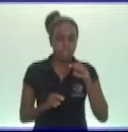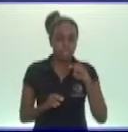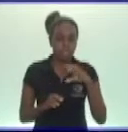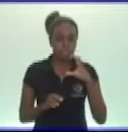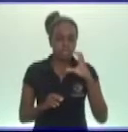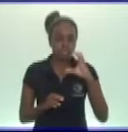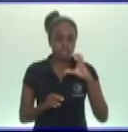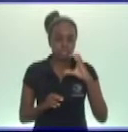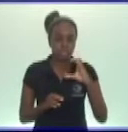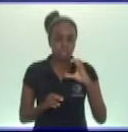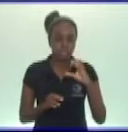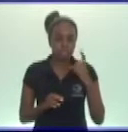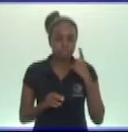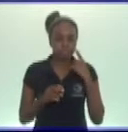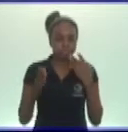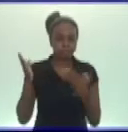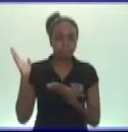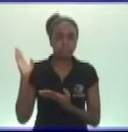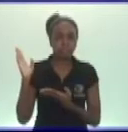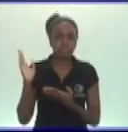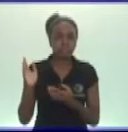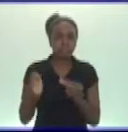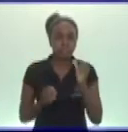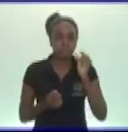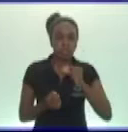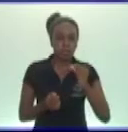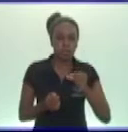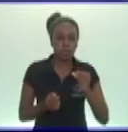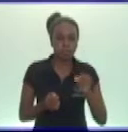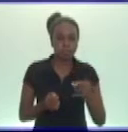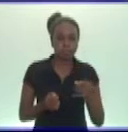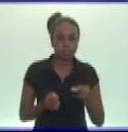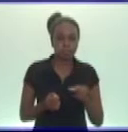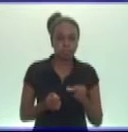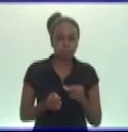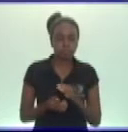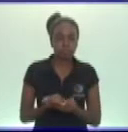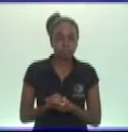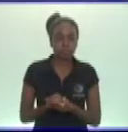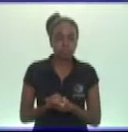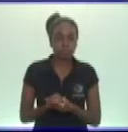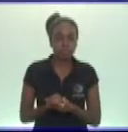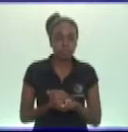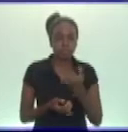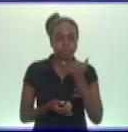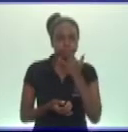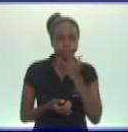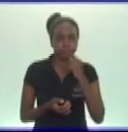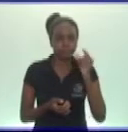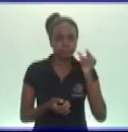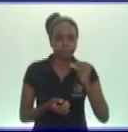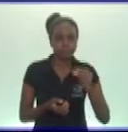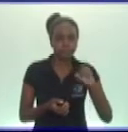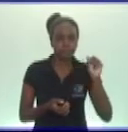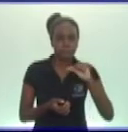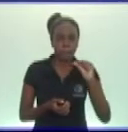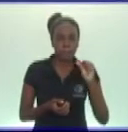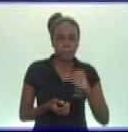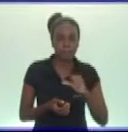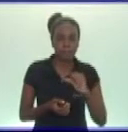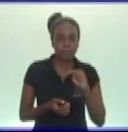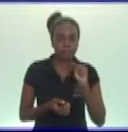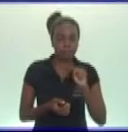que apareció en pantalla, un hombre, es decir, un adversario con malas intenciones. No era propiamente una